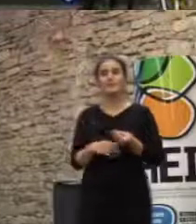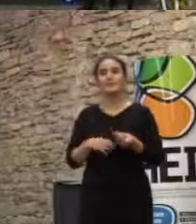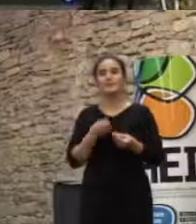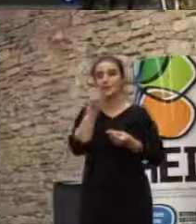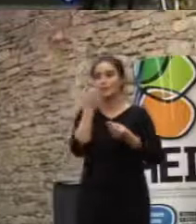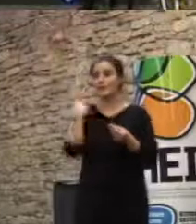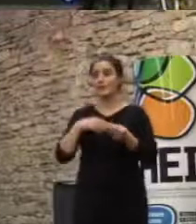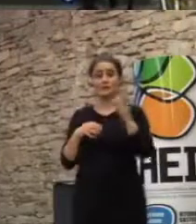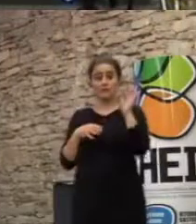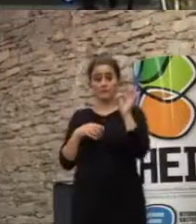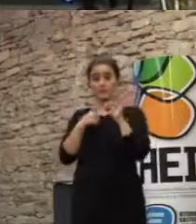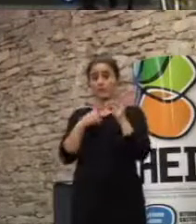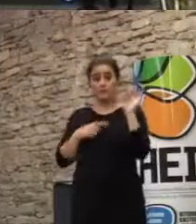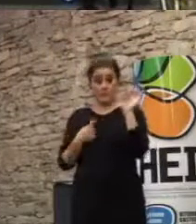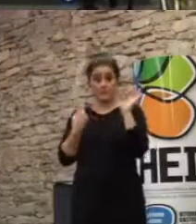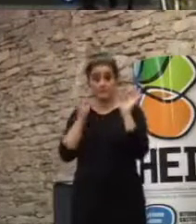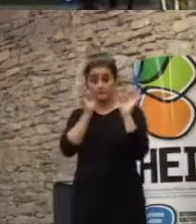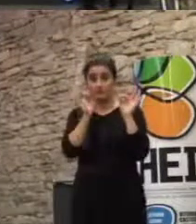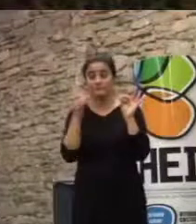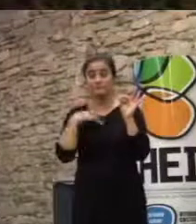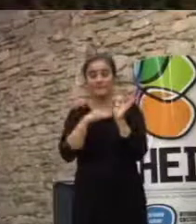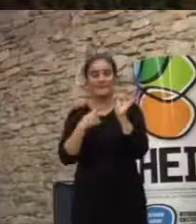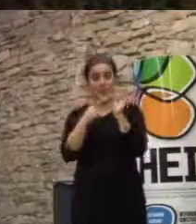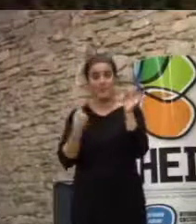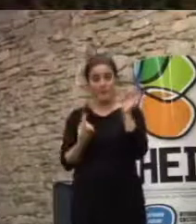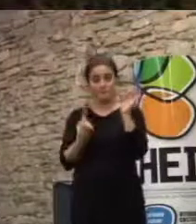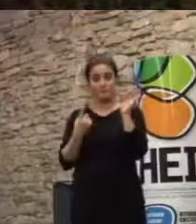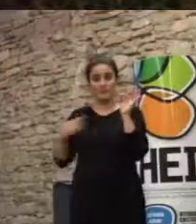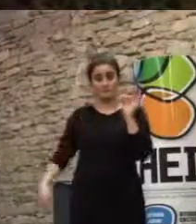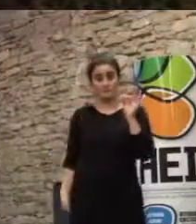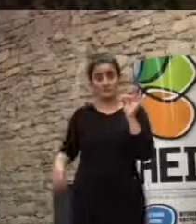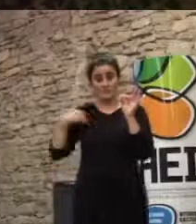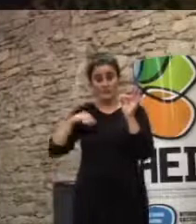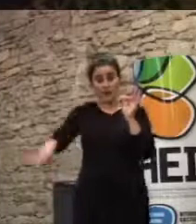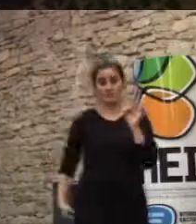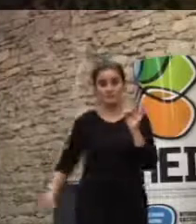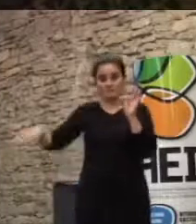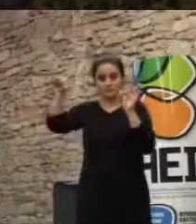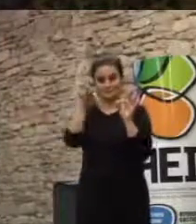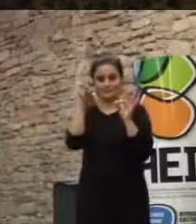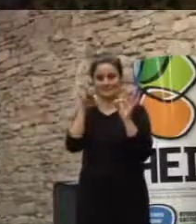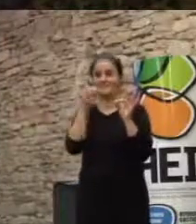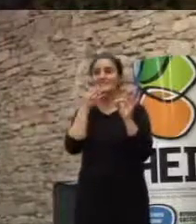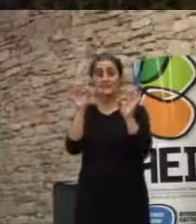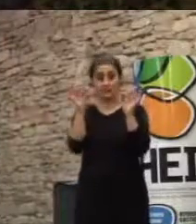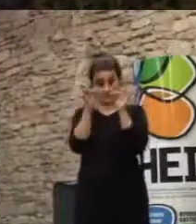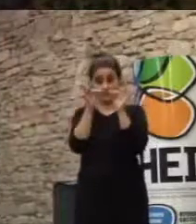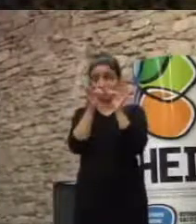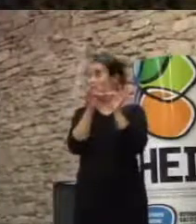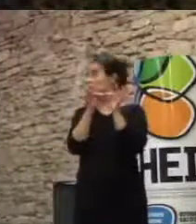y tenéis una carta y son la carta en vuestra mano si llega un momento que rescate isla quedan y se bajó el pompis coincide